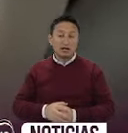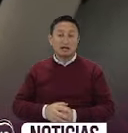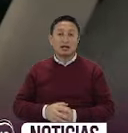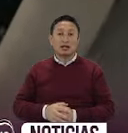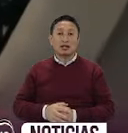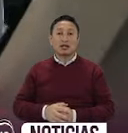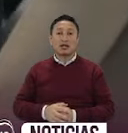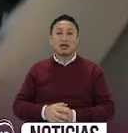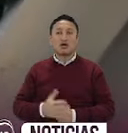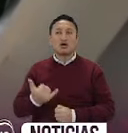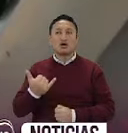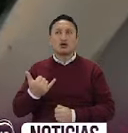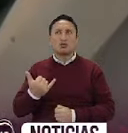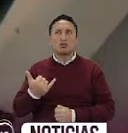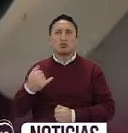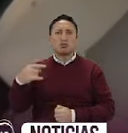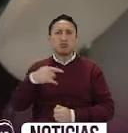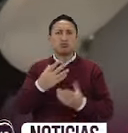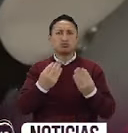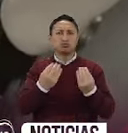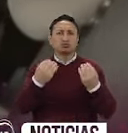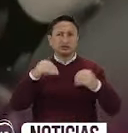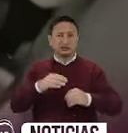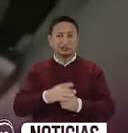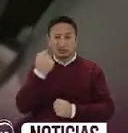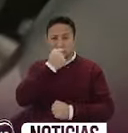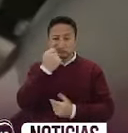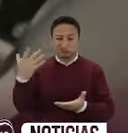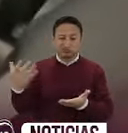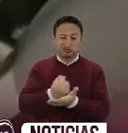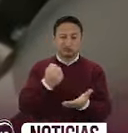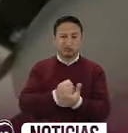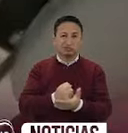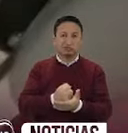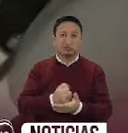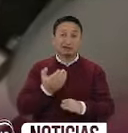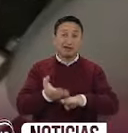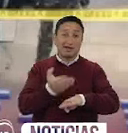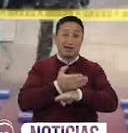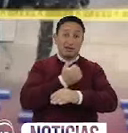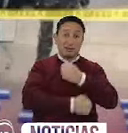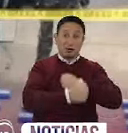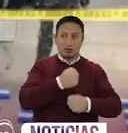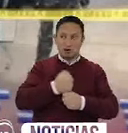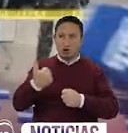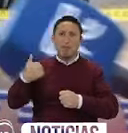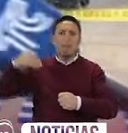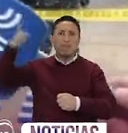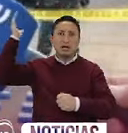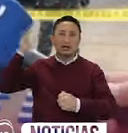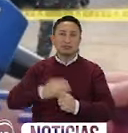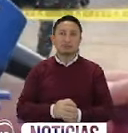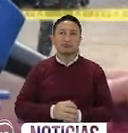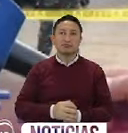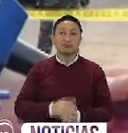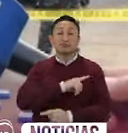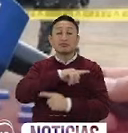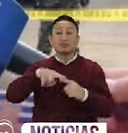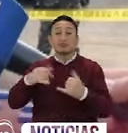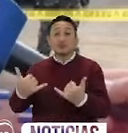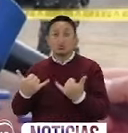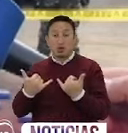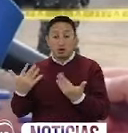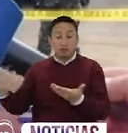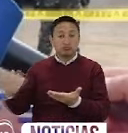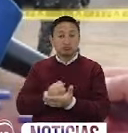mundo, tiene hasta el momento una gran cantidad de sustancia decomisada, superando a lo del año anterior. Bueno, con corte hasta la presente fecha